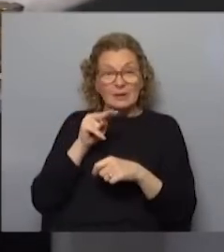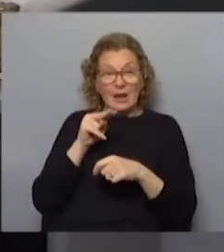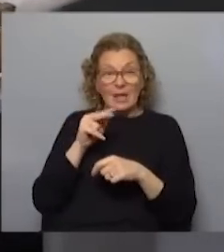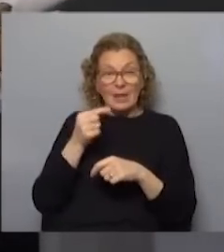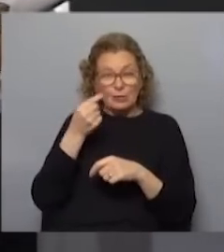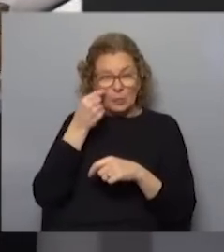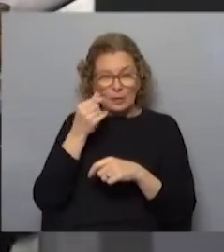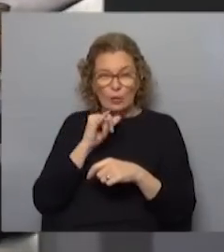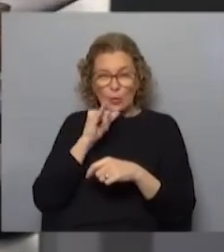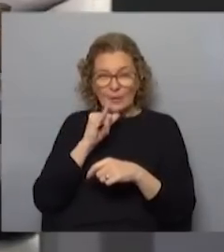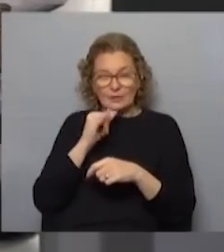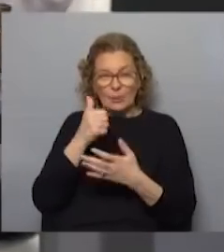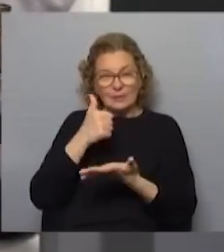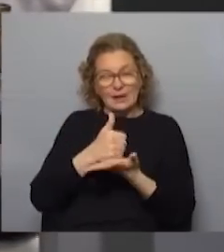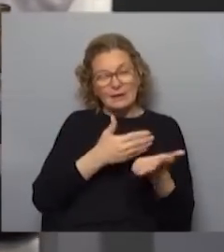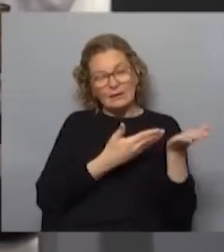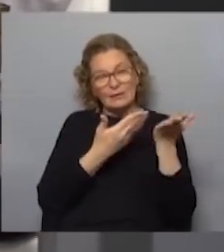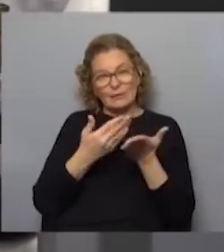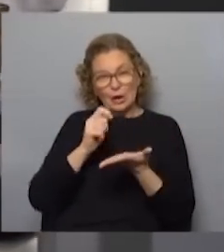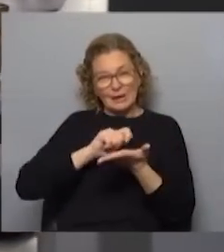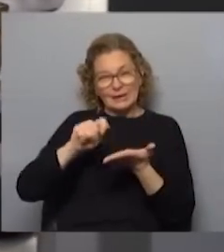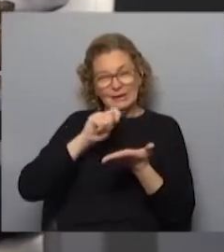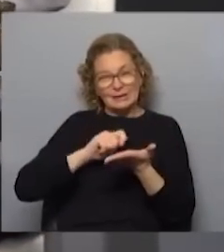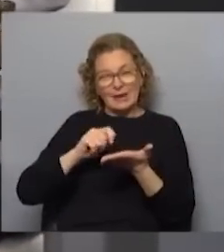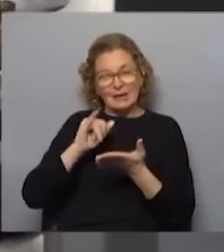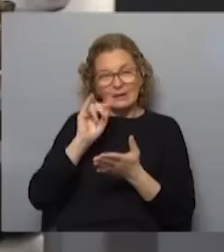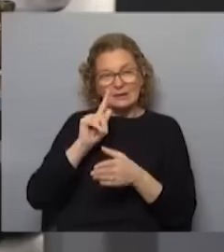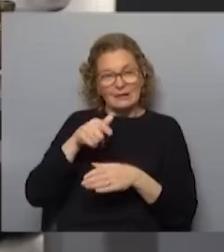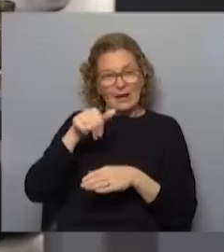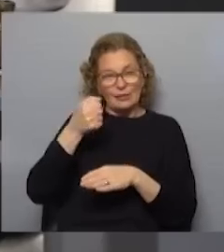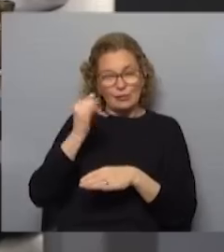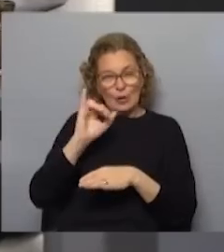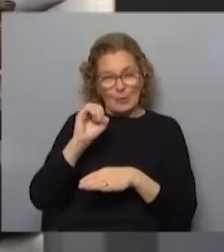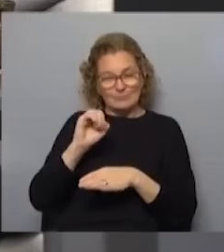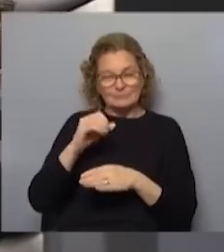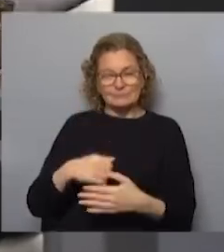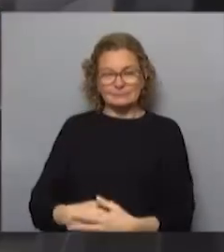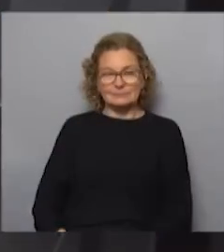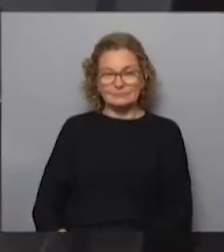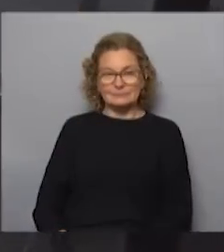testimonial a este tema vamos a estar recibiendo al escritor Ignacio Martínez quédense que ya volvemos